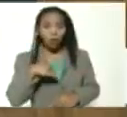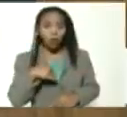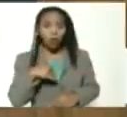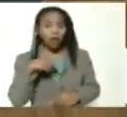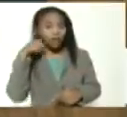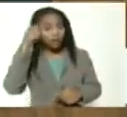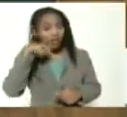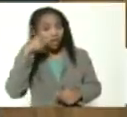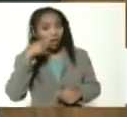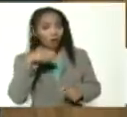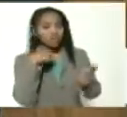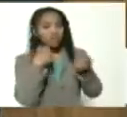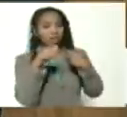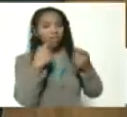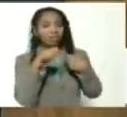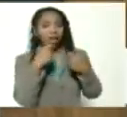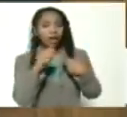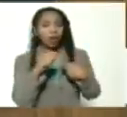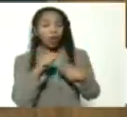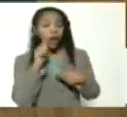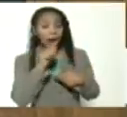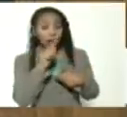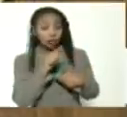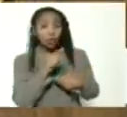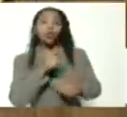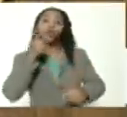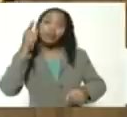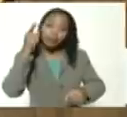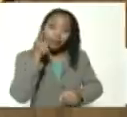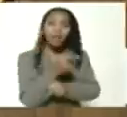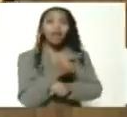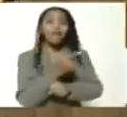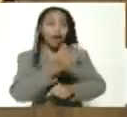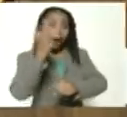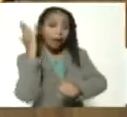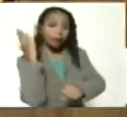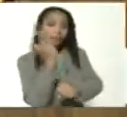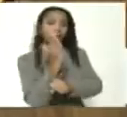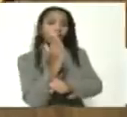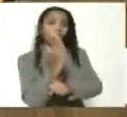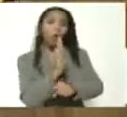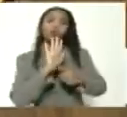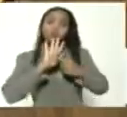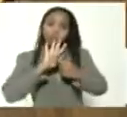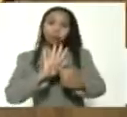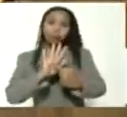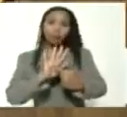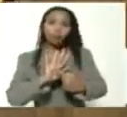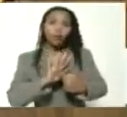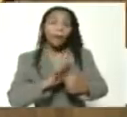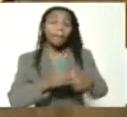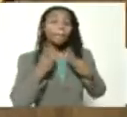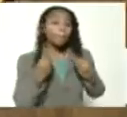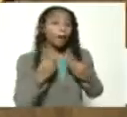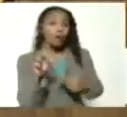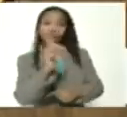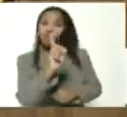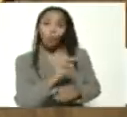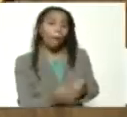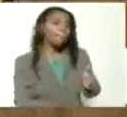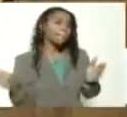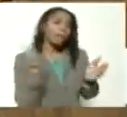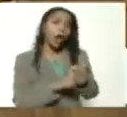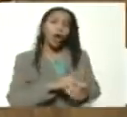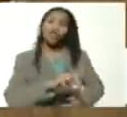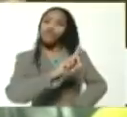video y comercializarlo. Eso tiene que tener una sanción ejemplar, para que no se repita, para